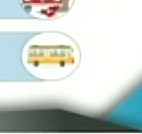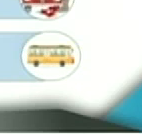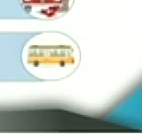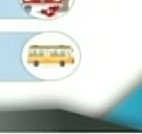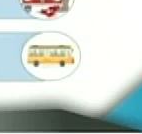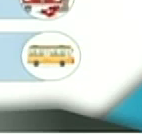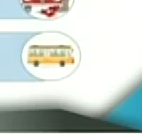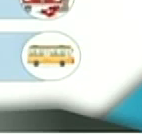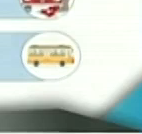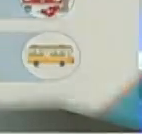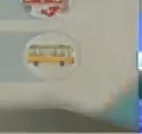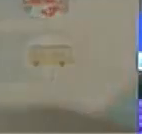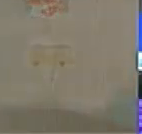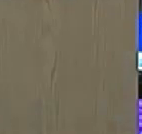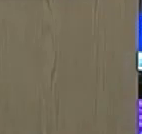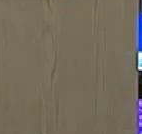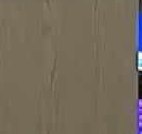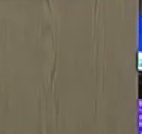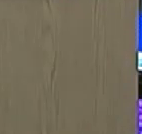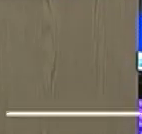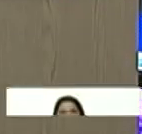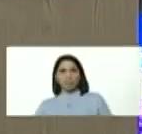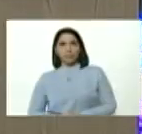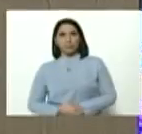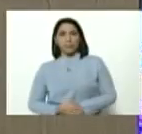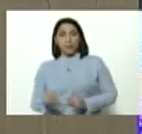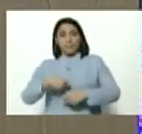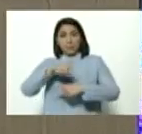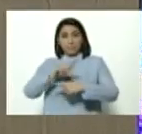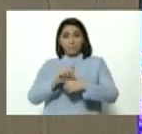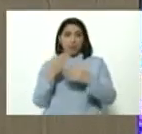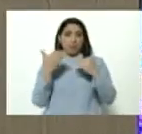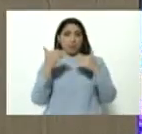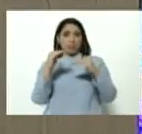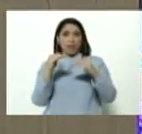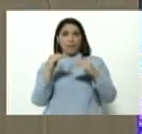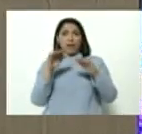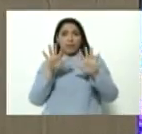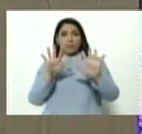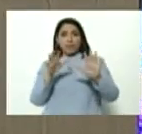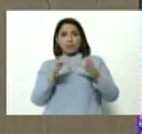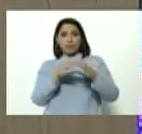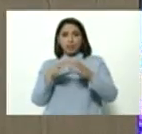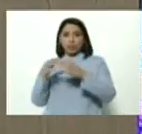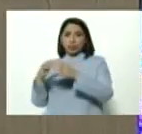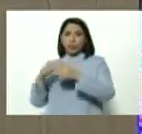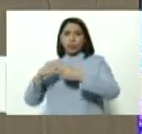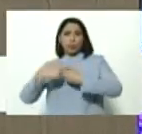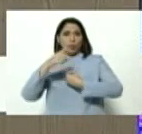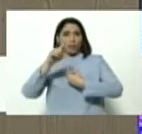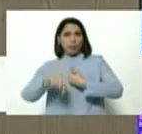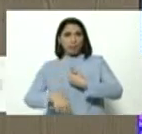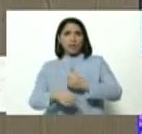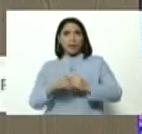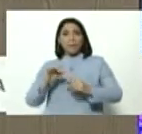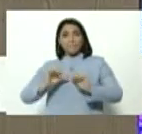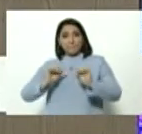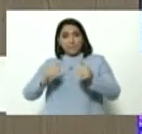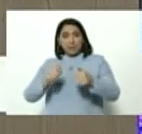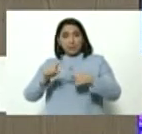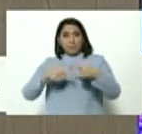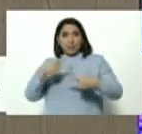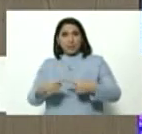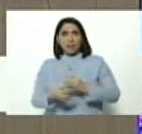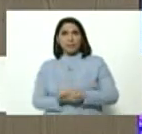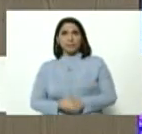fue la primera etapa de flexibilización. Estos 10 sectores se incorporan también a partir de mañana.